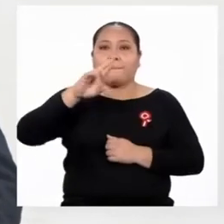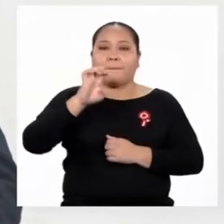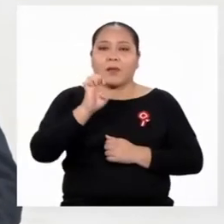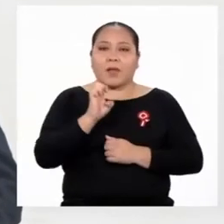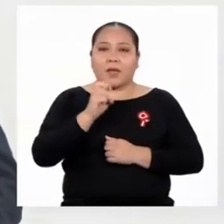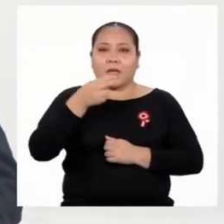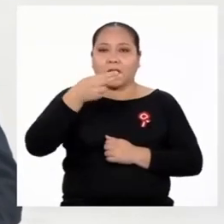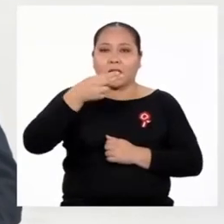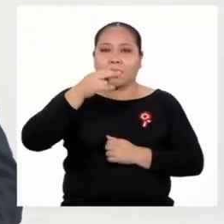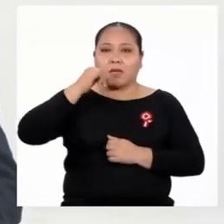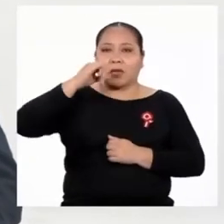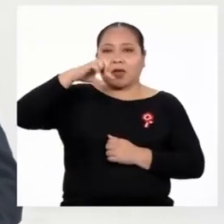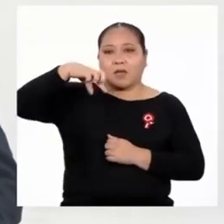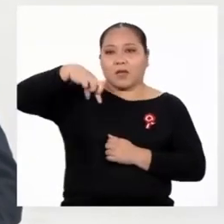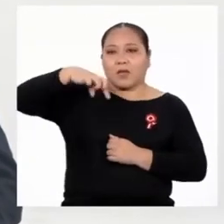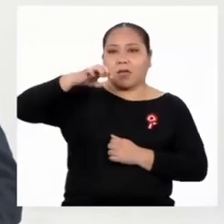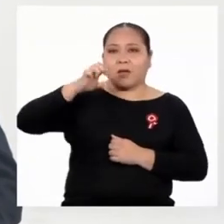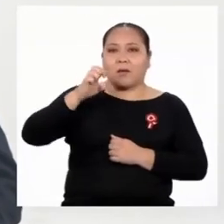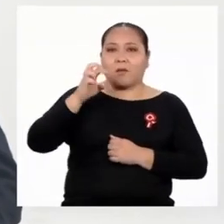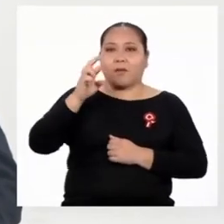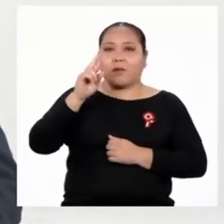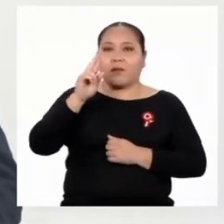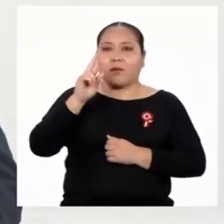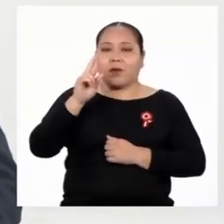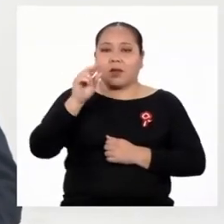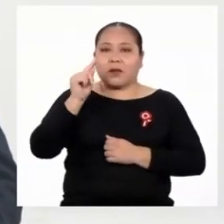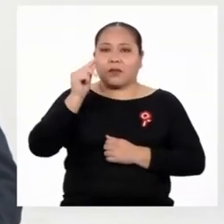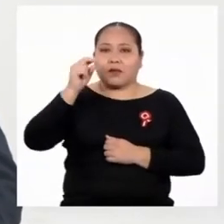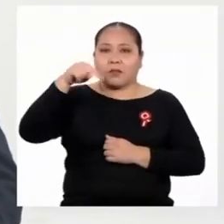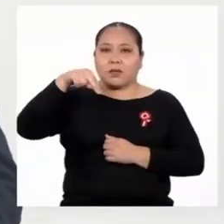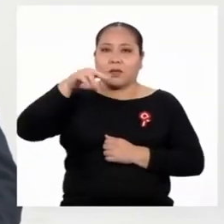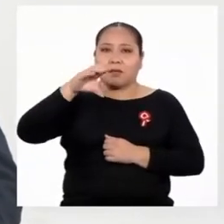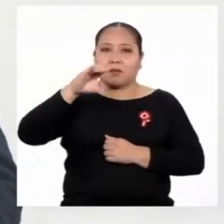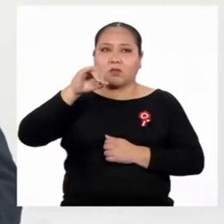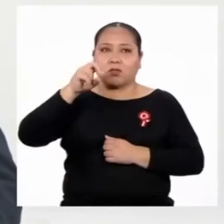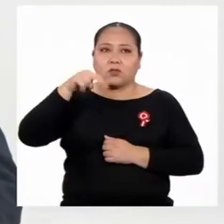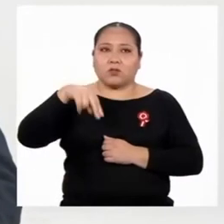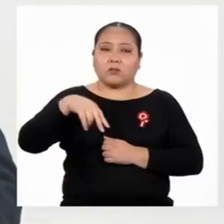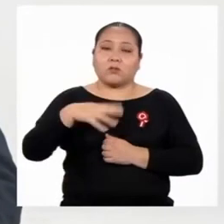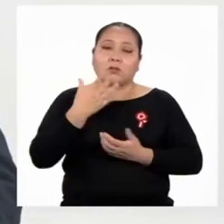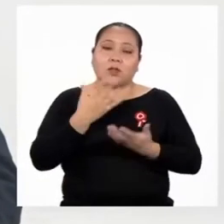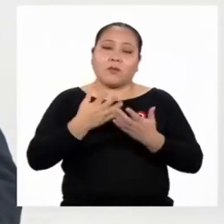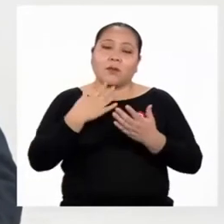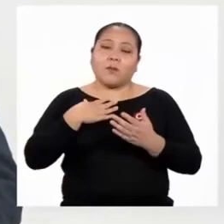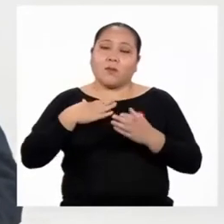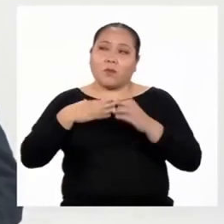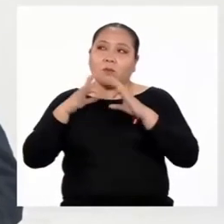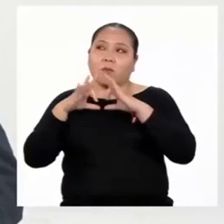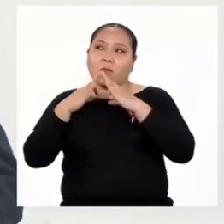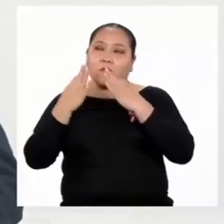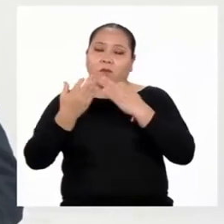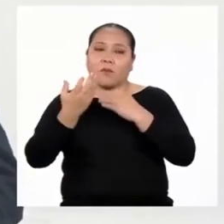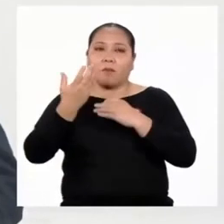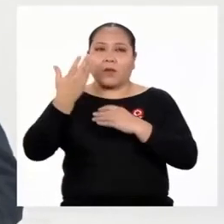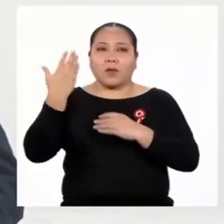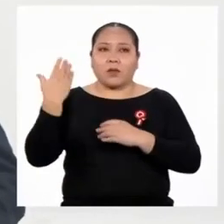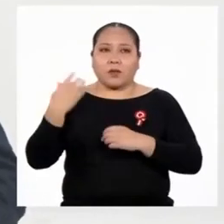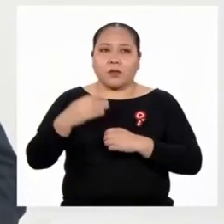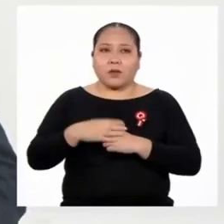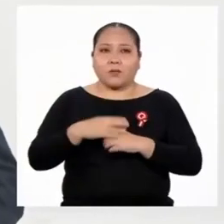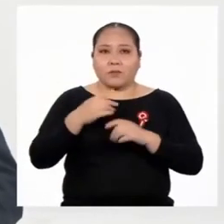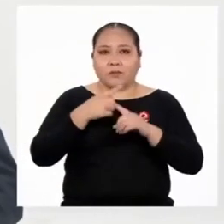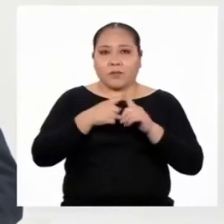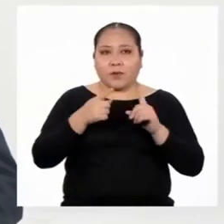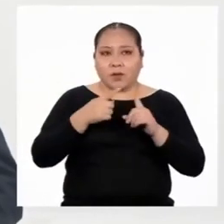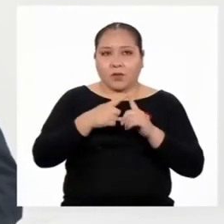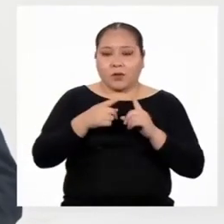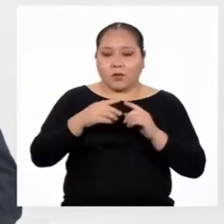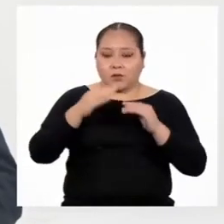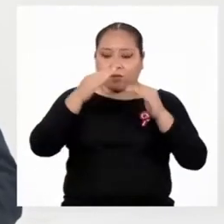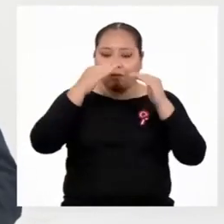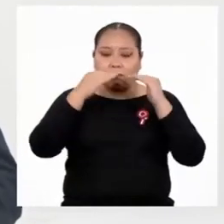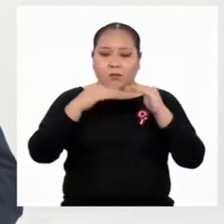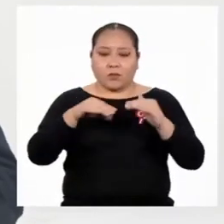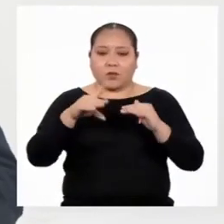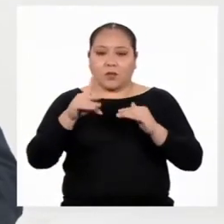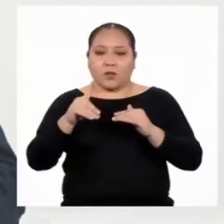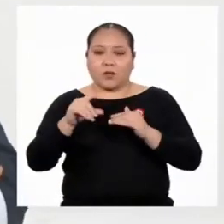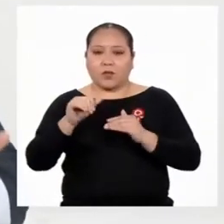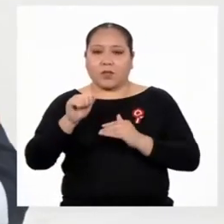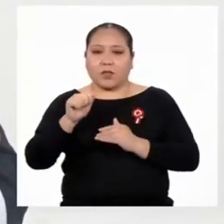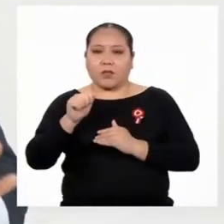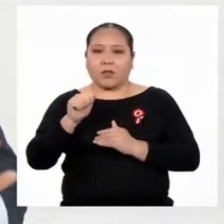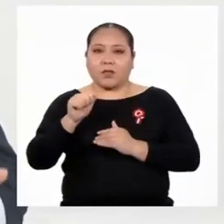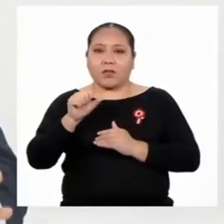prehipertensión. Seguramente es por mis antecedentes familiares, pero mi valor diastólico